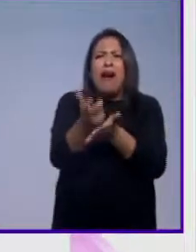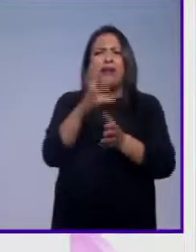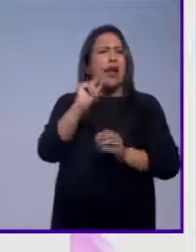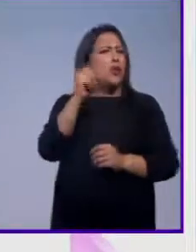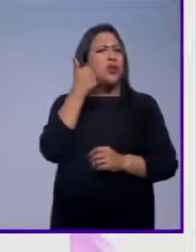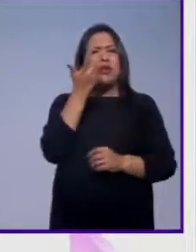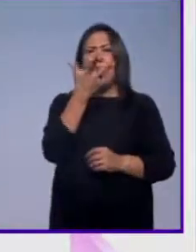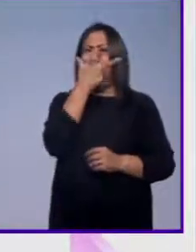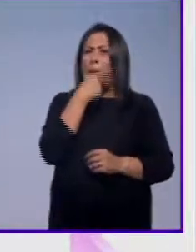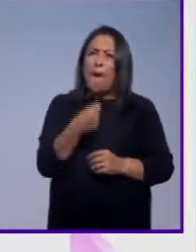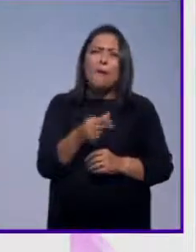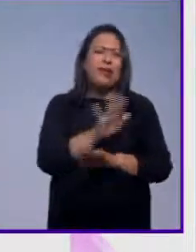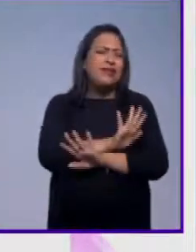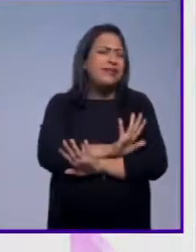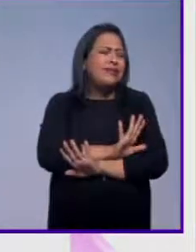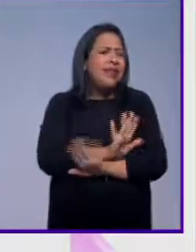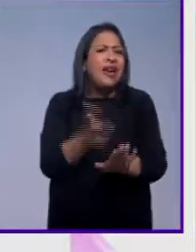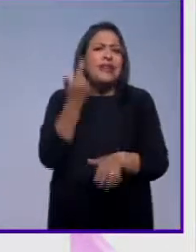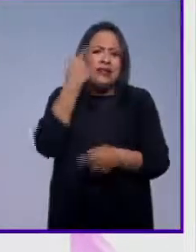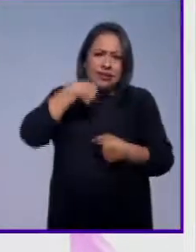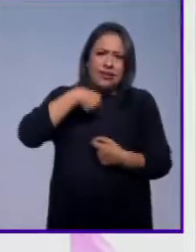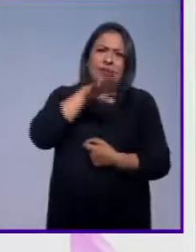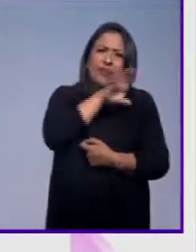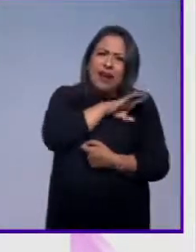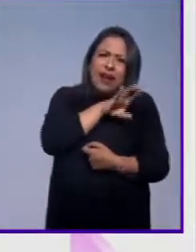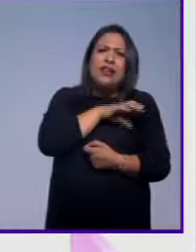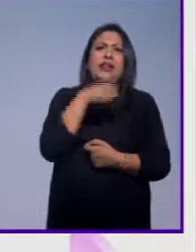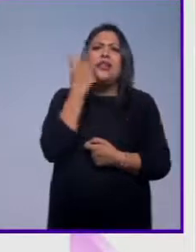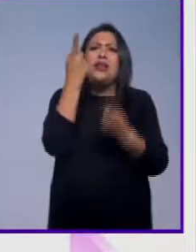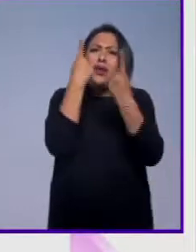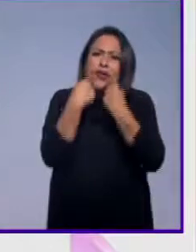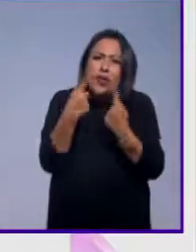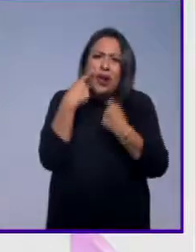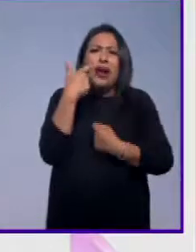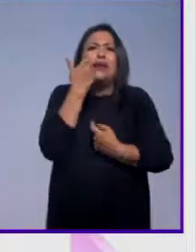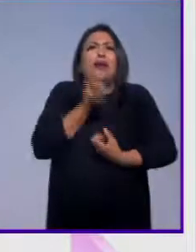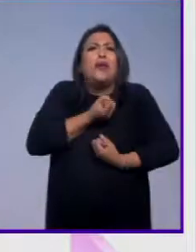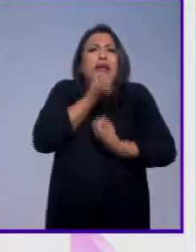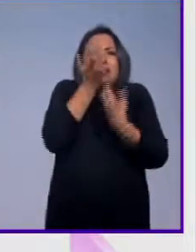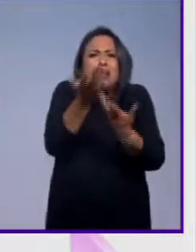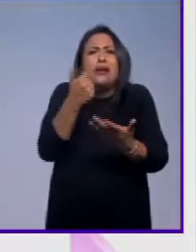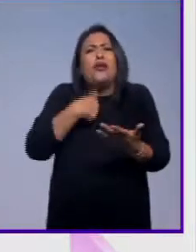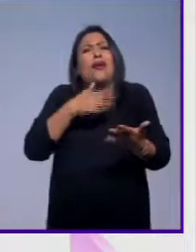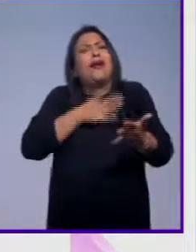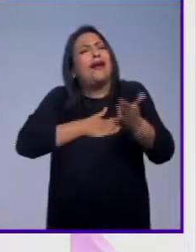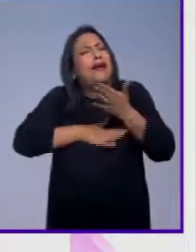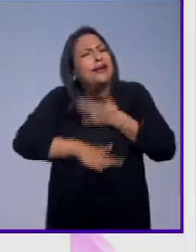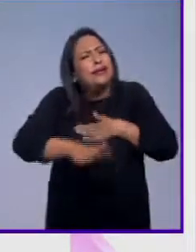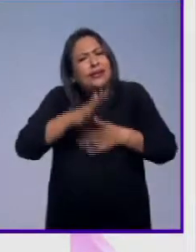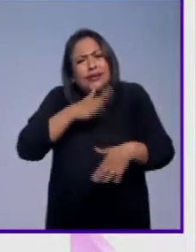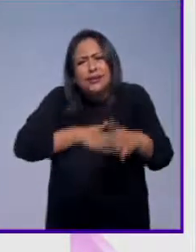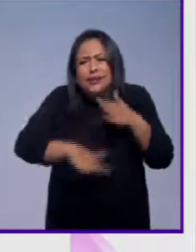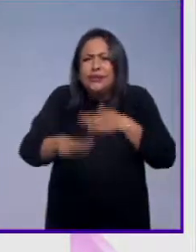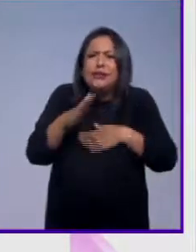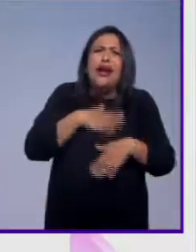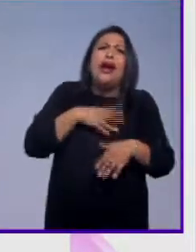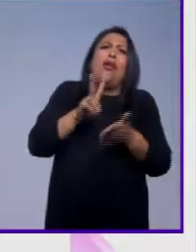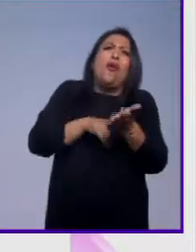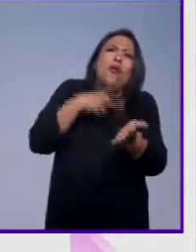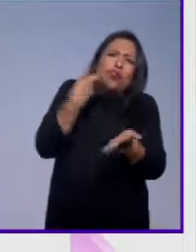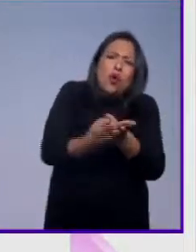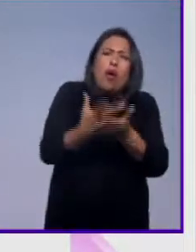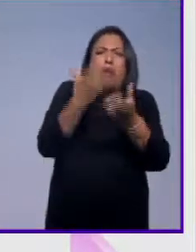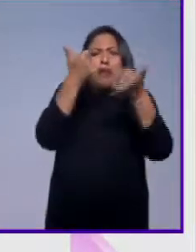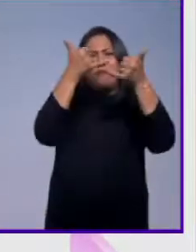ser machine quiero que me quieran más quiero poder llorar quiero poder externar que estoy agotado todo el tiempo por su trabajo dobles jornadas